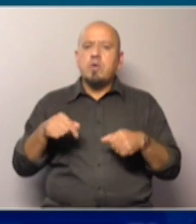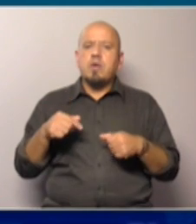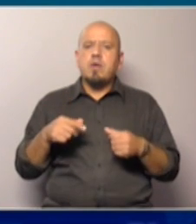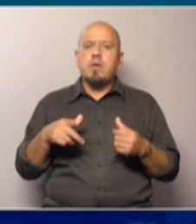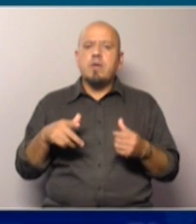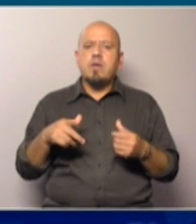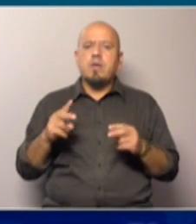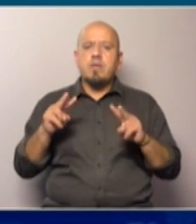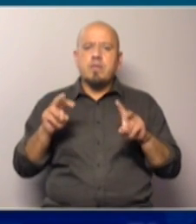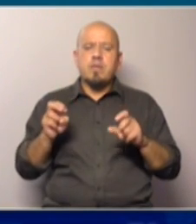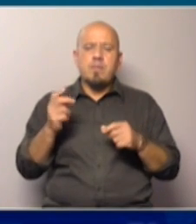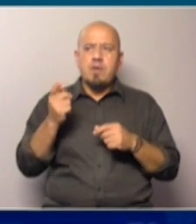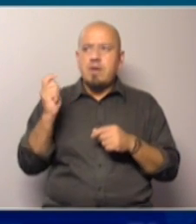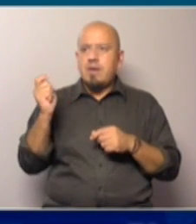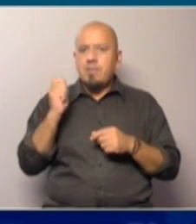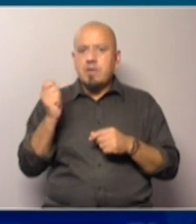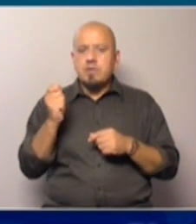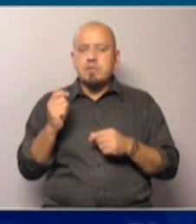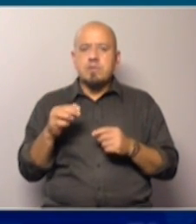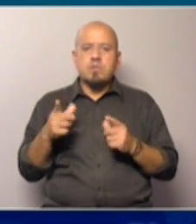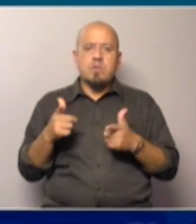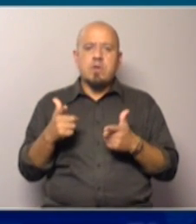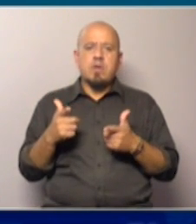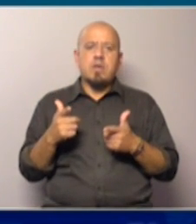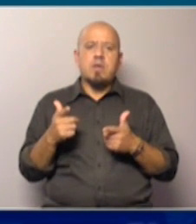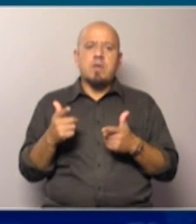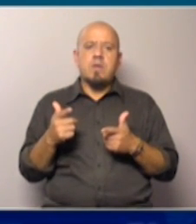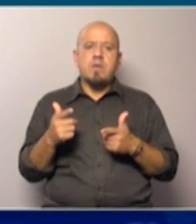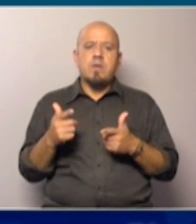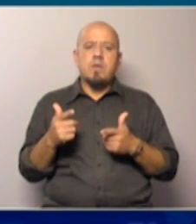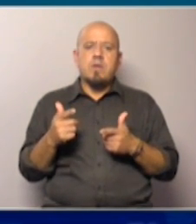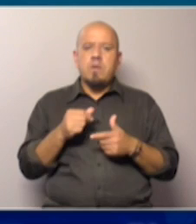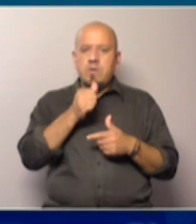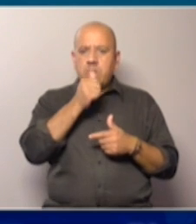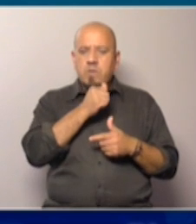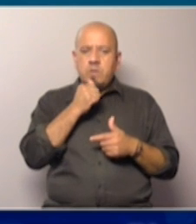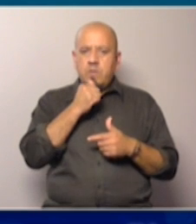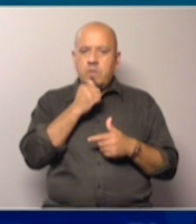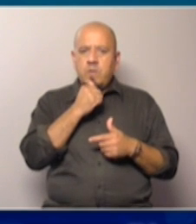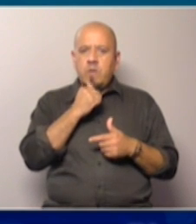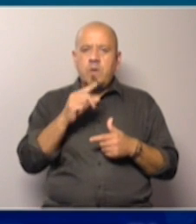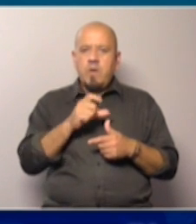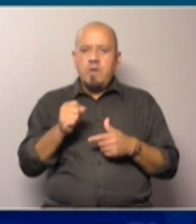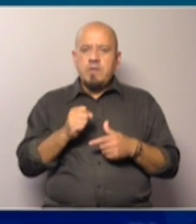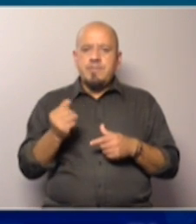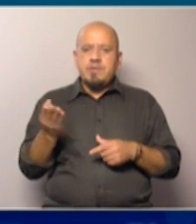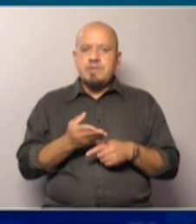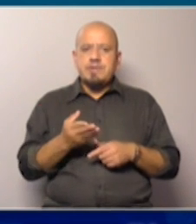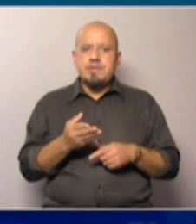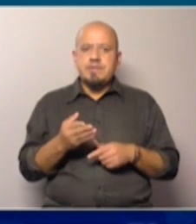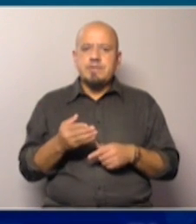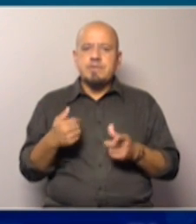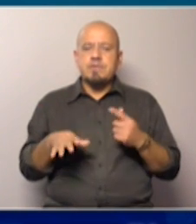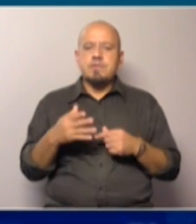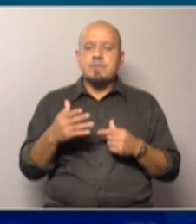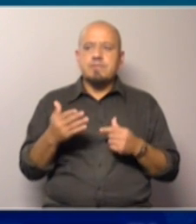en este ámbito de las emergencias de este tipo, no existe una solución al 100%, que sea las cosas